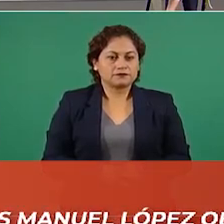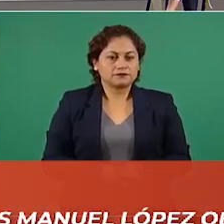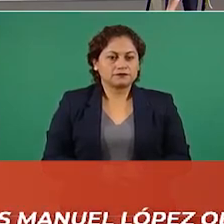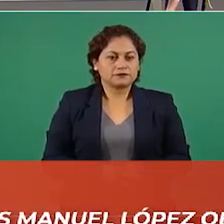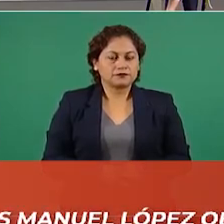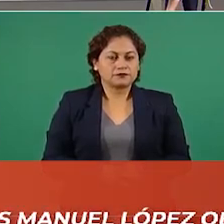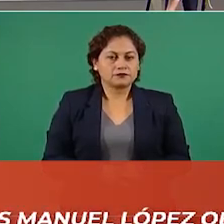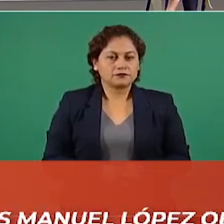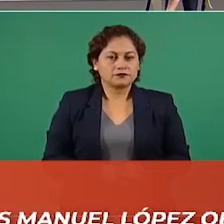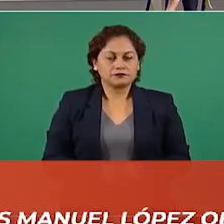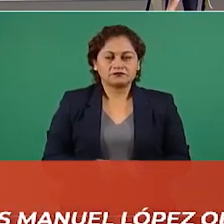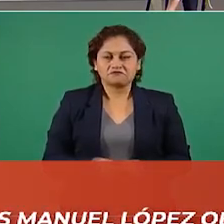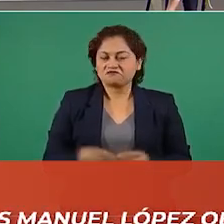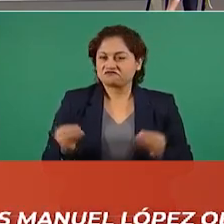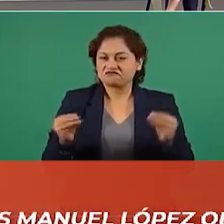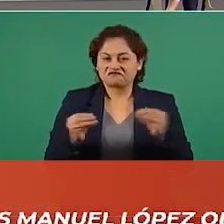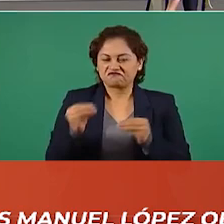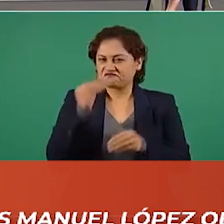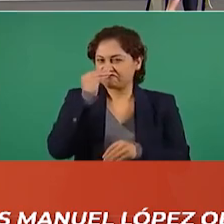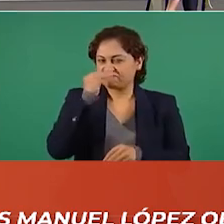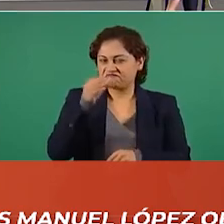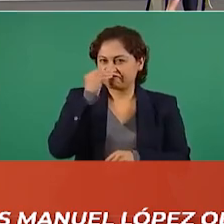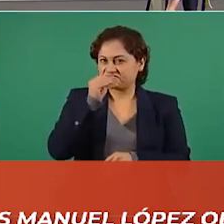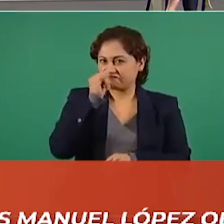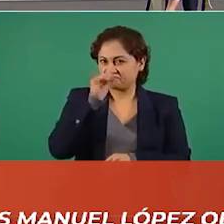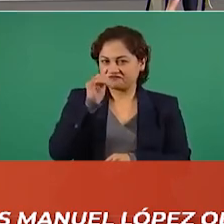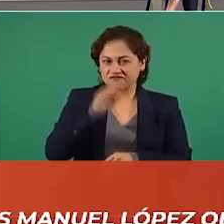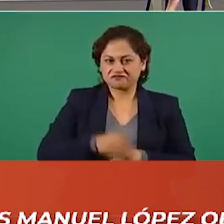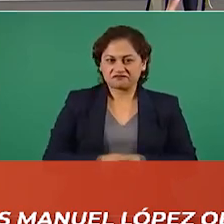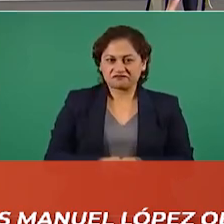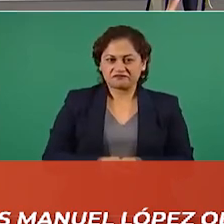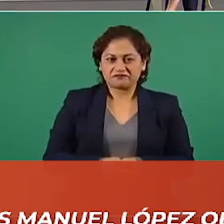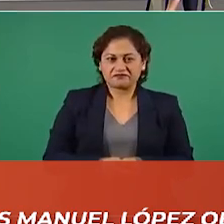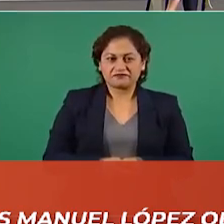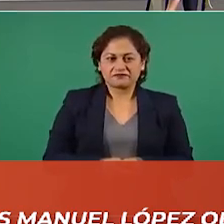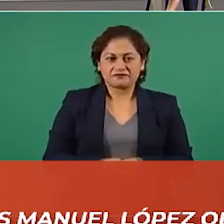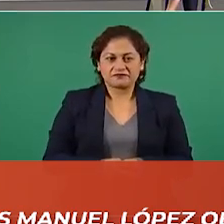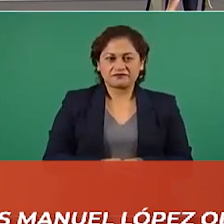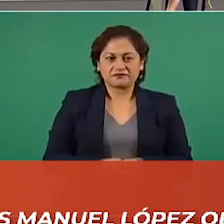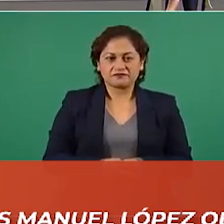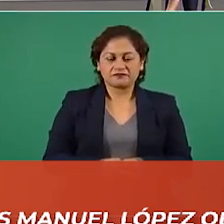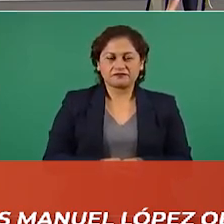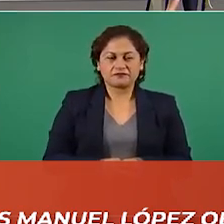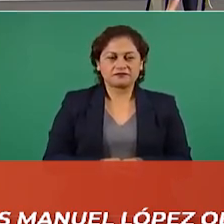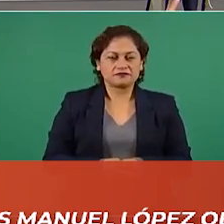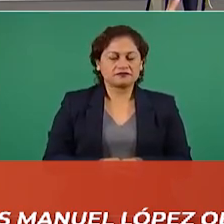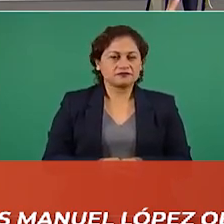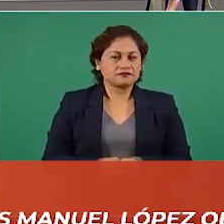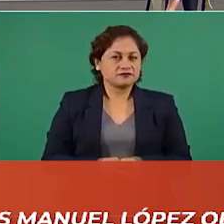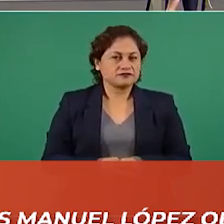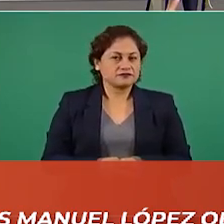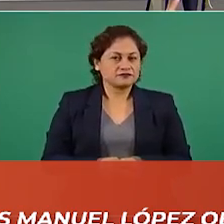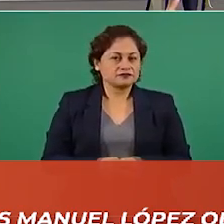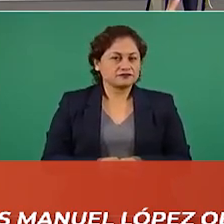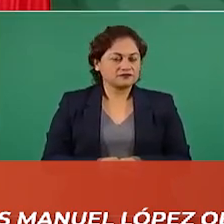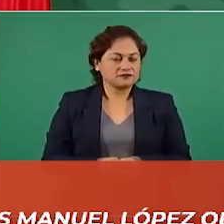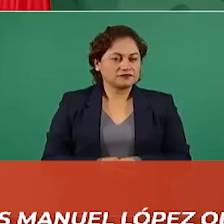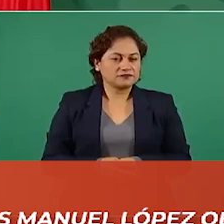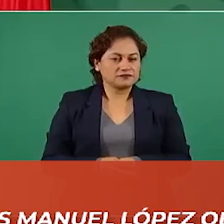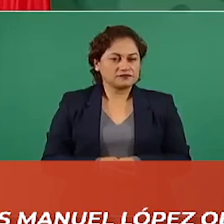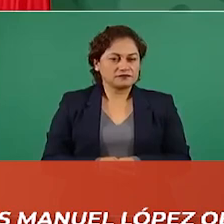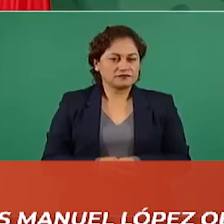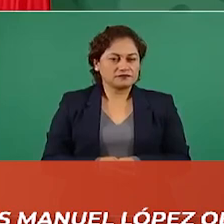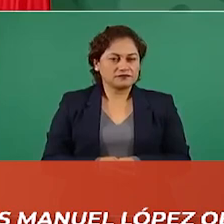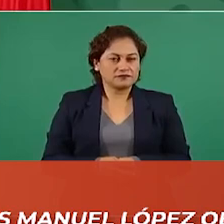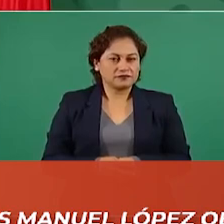¡No me toques, maricón! ¡No me toques! ¡Mira, Fidel! ¡Mira, Fidel! ¡Está muerto, maricón! ¡Mira, Fidel!